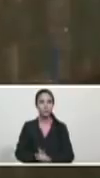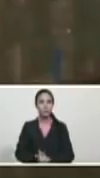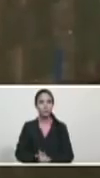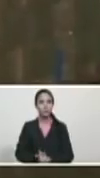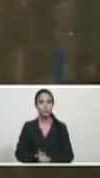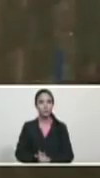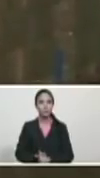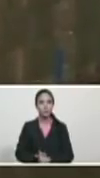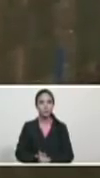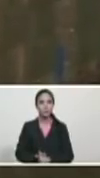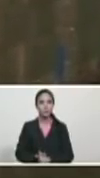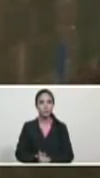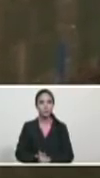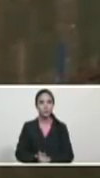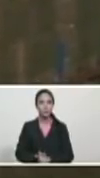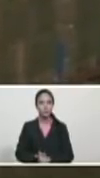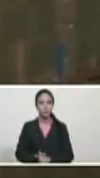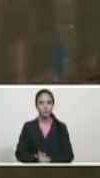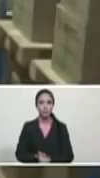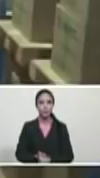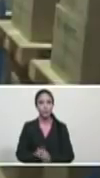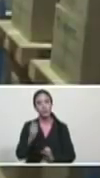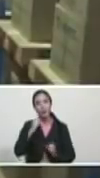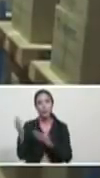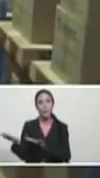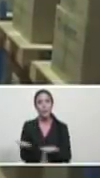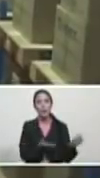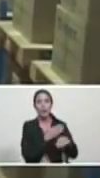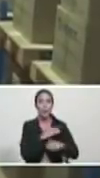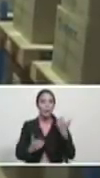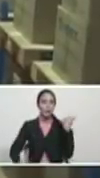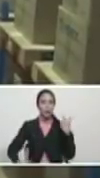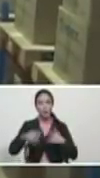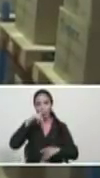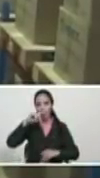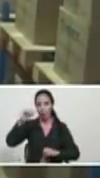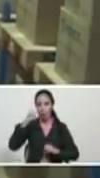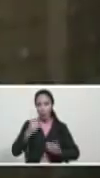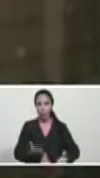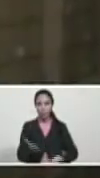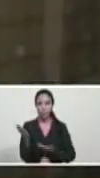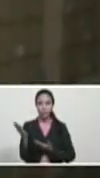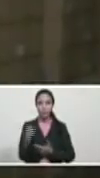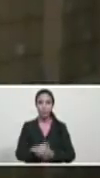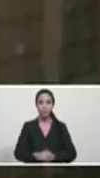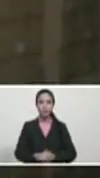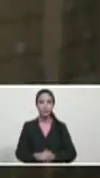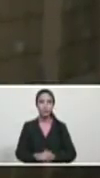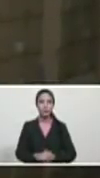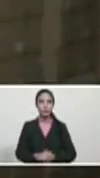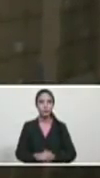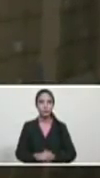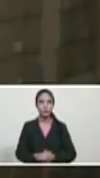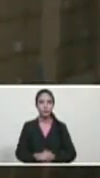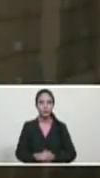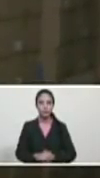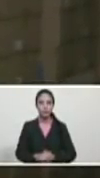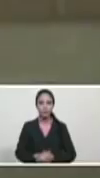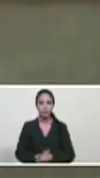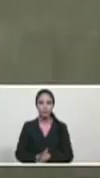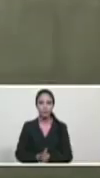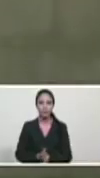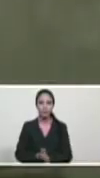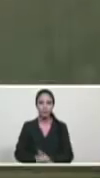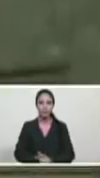damos la bienvenida al presidente constitucional de la República Bolivariana de Venezuela, Nicolás Maduro